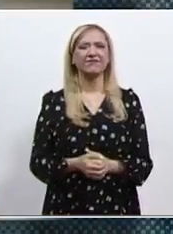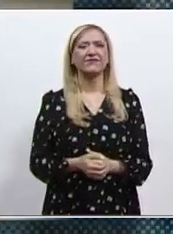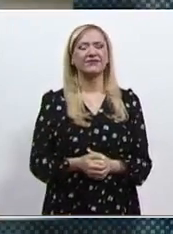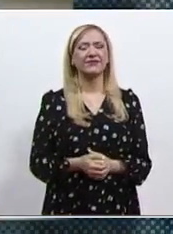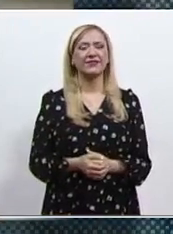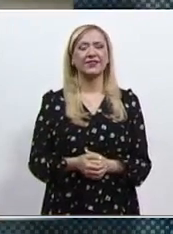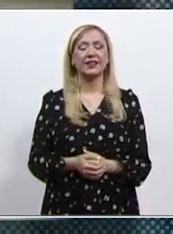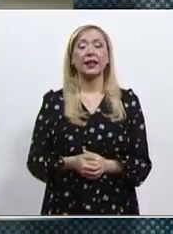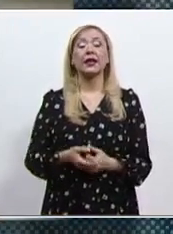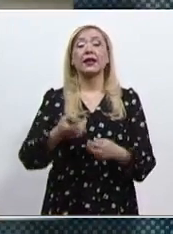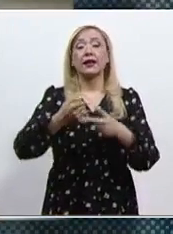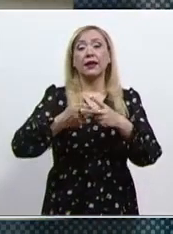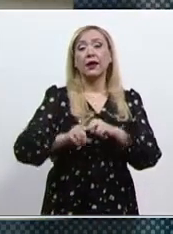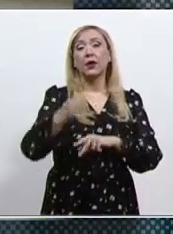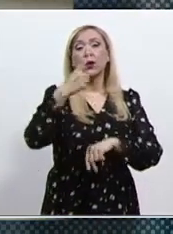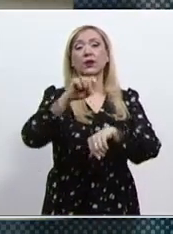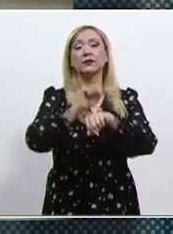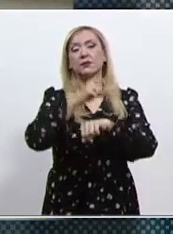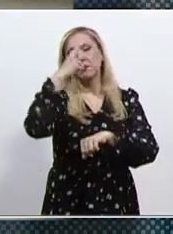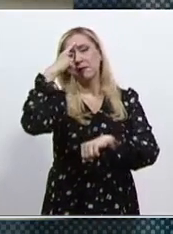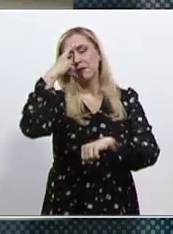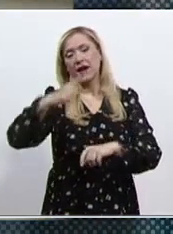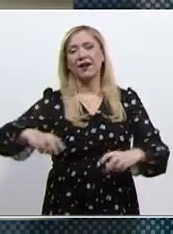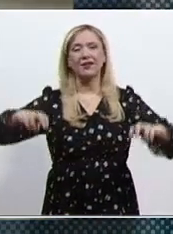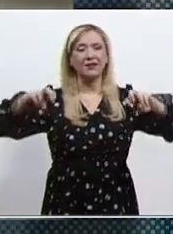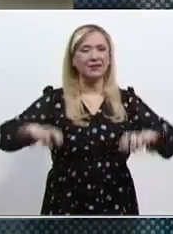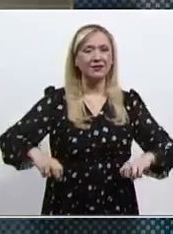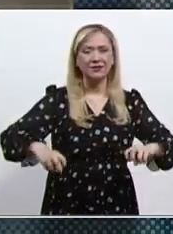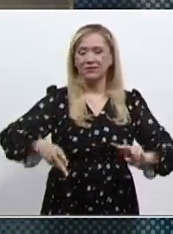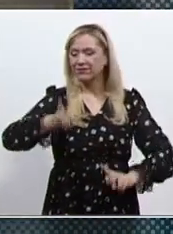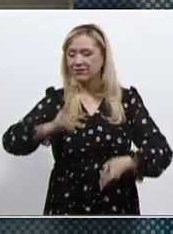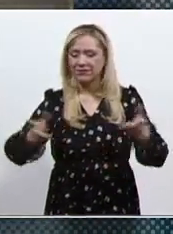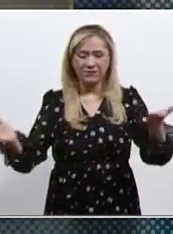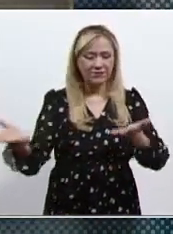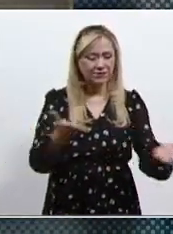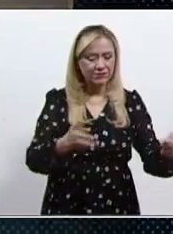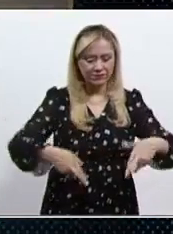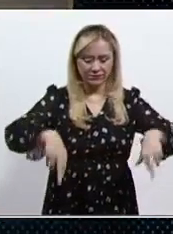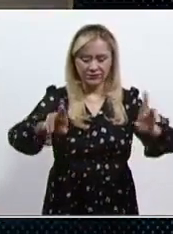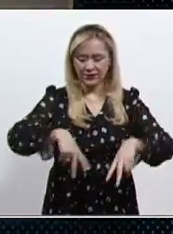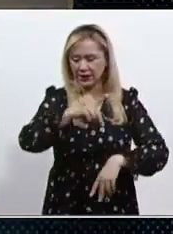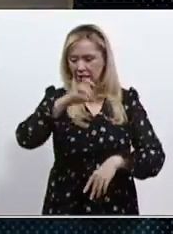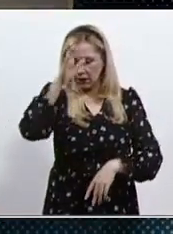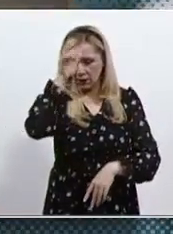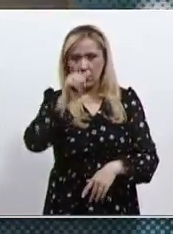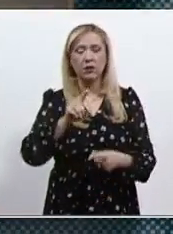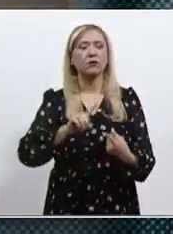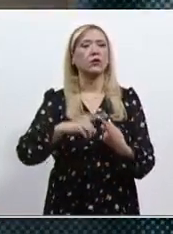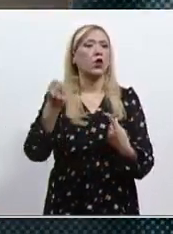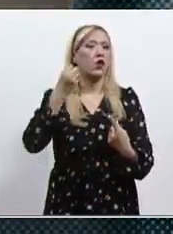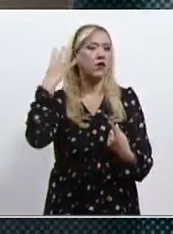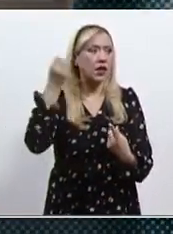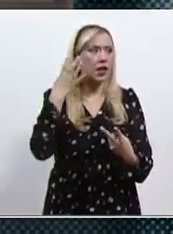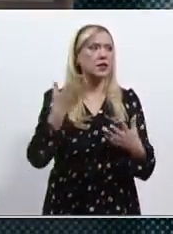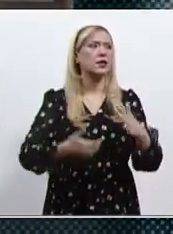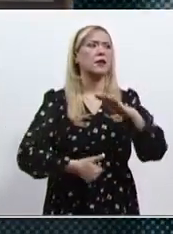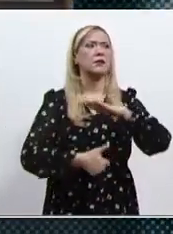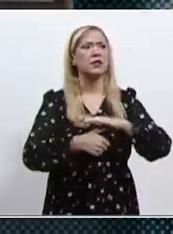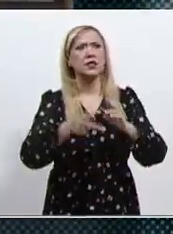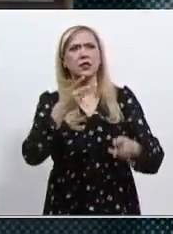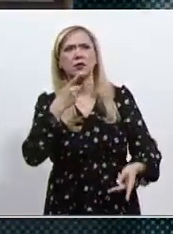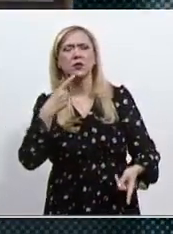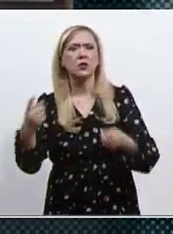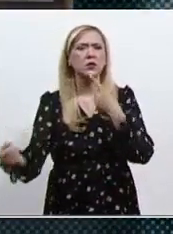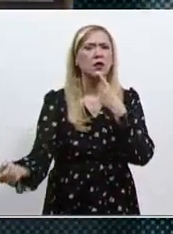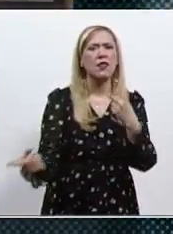inició la semana de la mediación en el poder judicial de Chiapas con diversas actividades como conferencias mesas de diálogo y